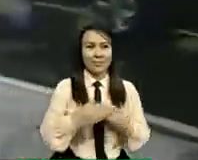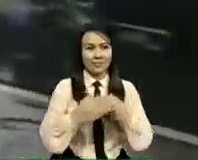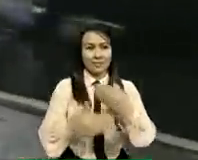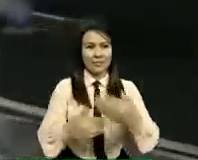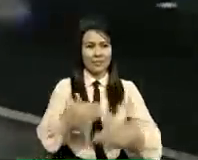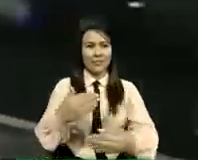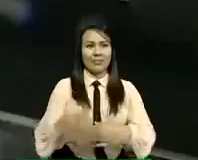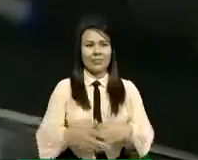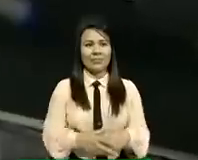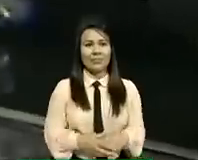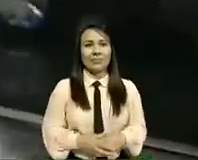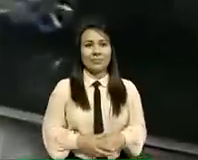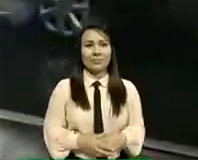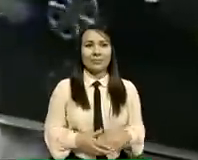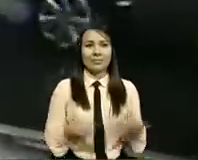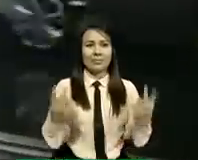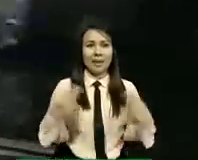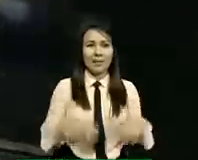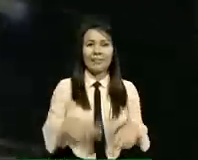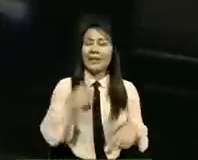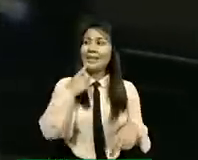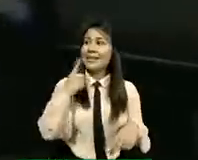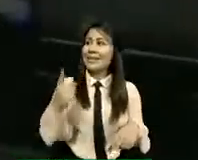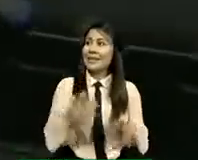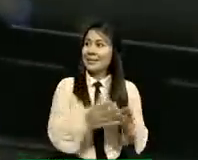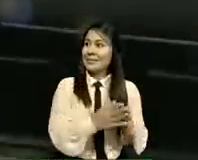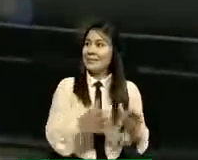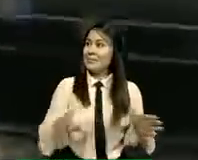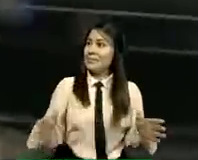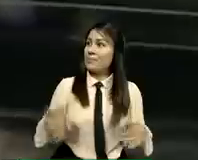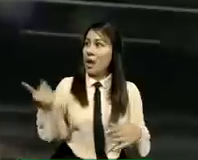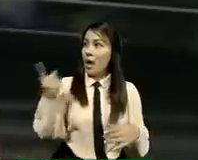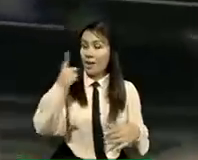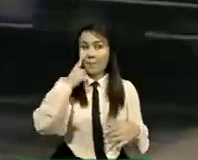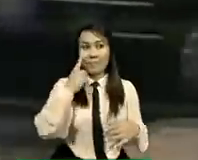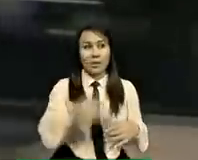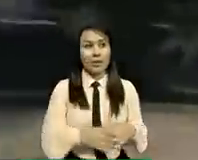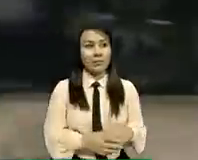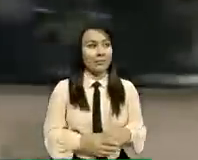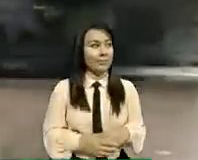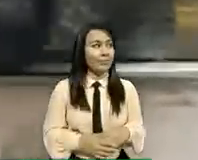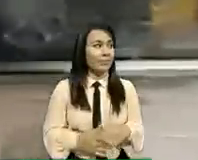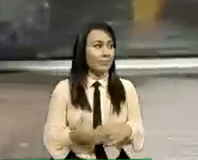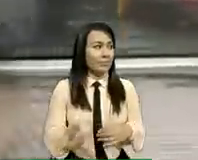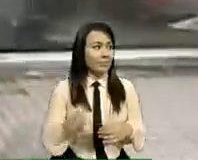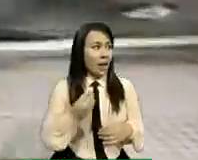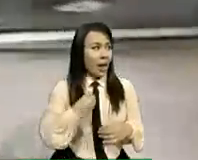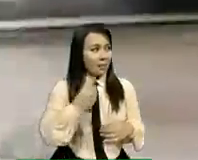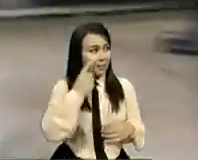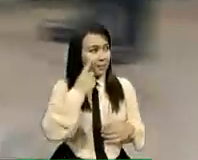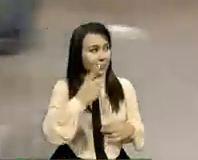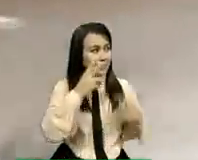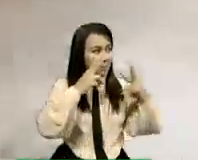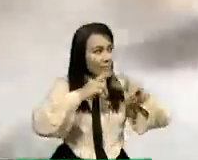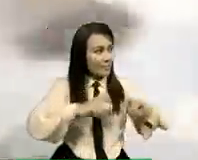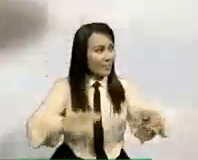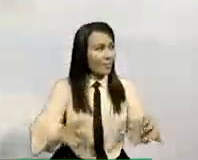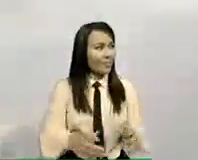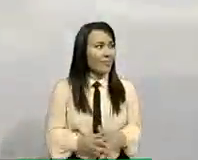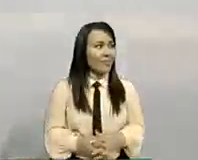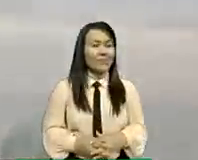Pues justamente estamos viendo aquí muchas personas que los ha sorprendido la lluvia y que sin paraguas han venido por acá, obvio, pues